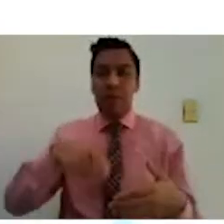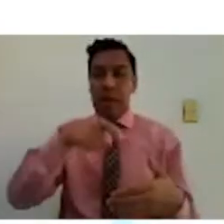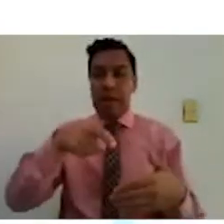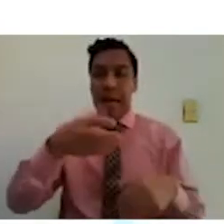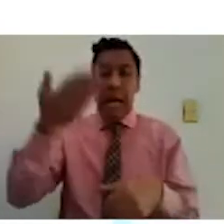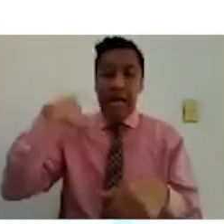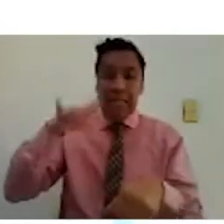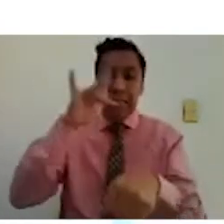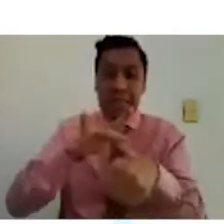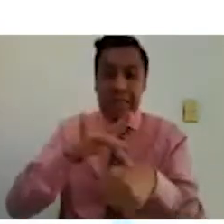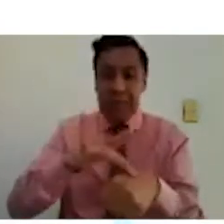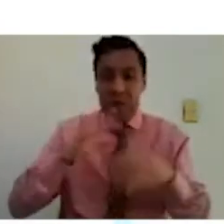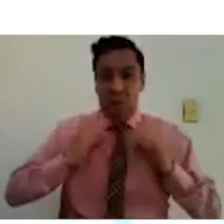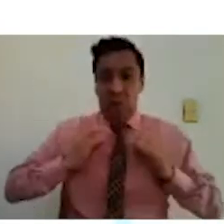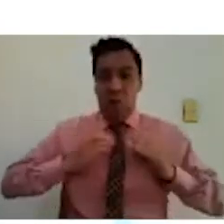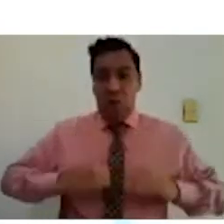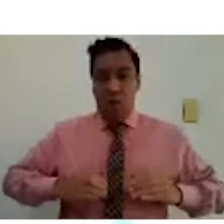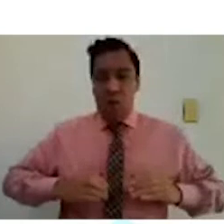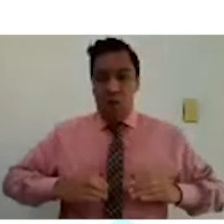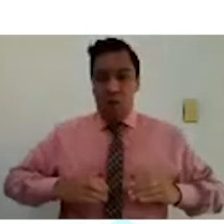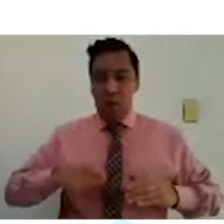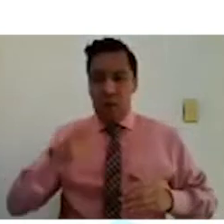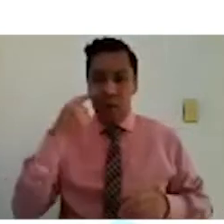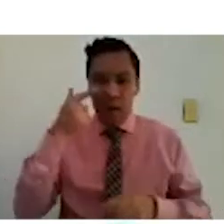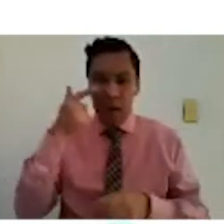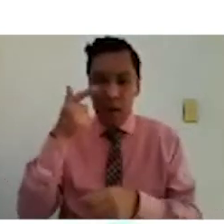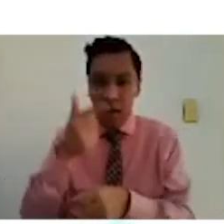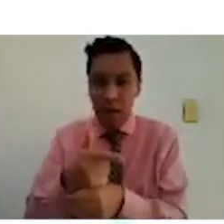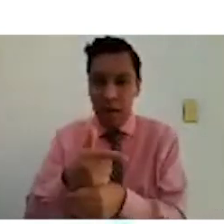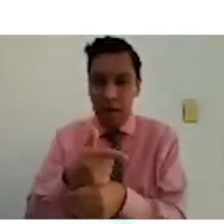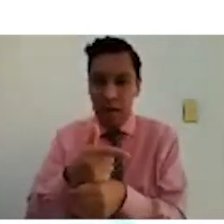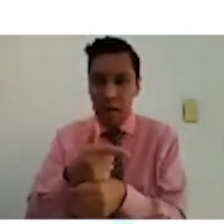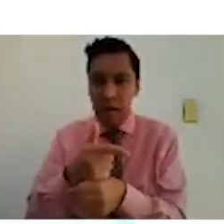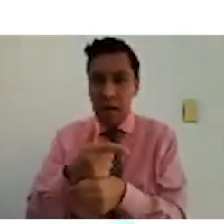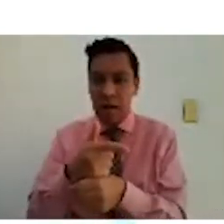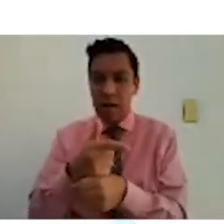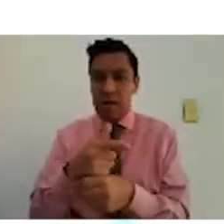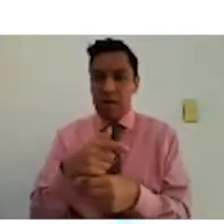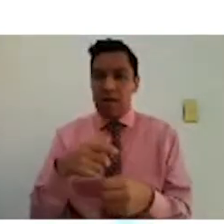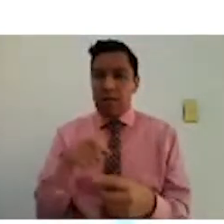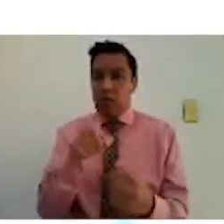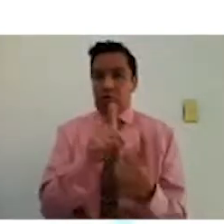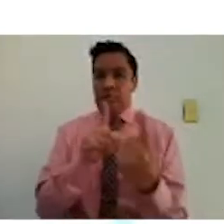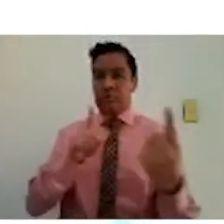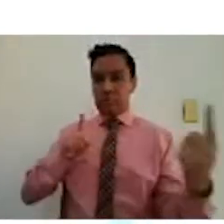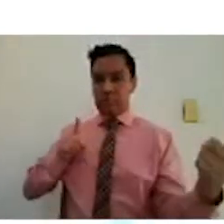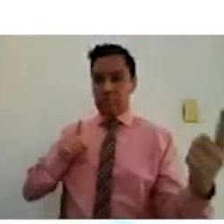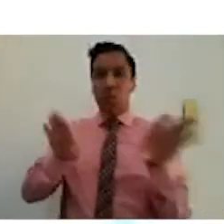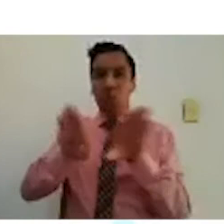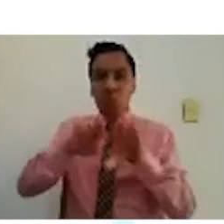cadáver, secuencia que no deja de llamarnos la atención ahora que estamos sensibles a la sana distancia.